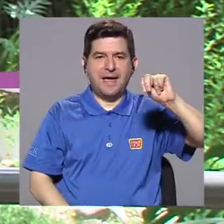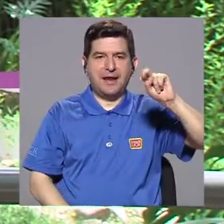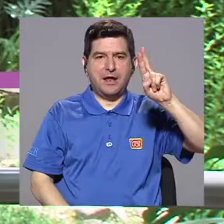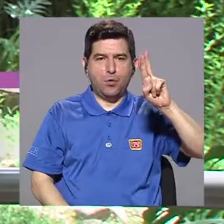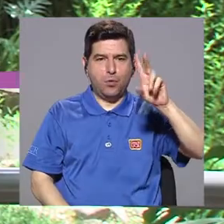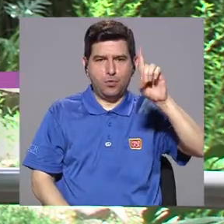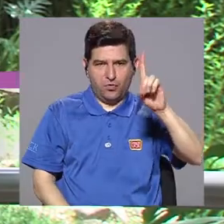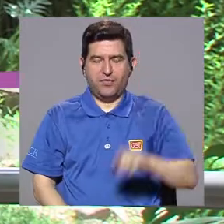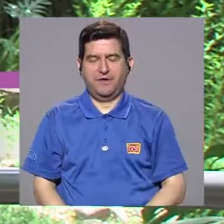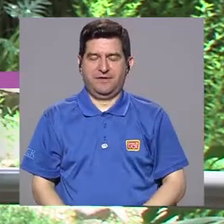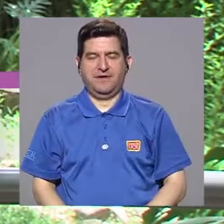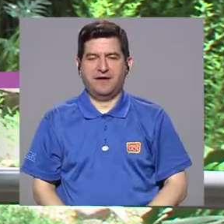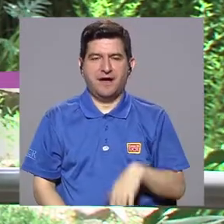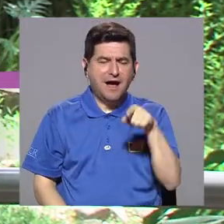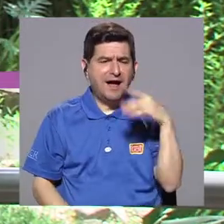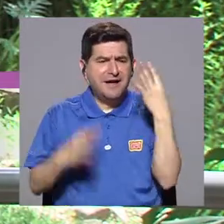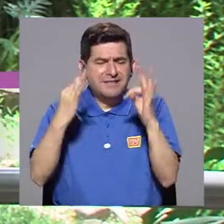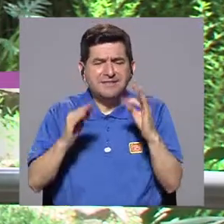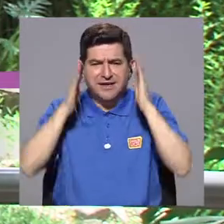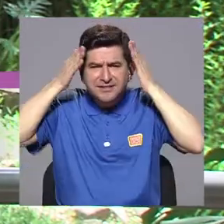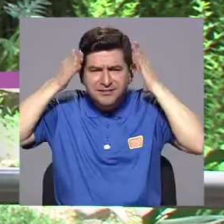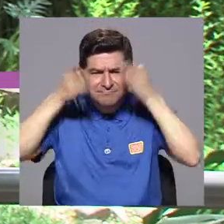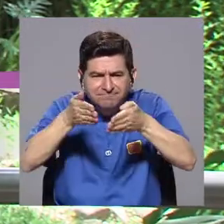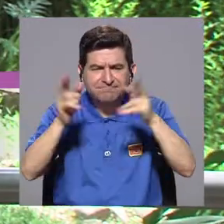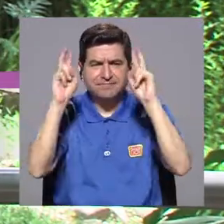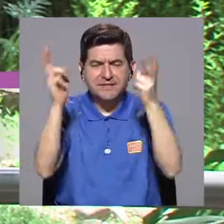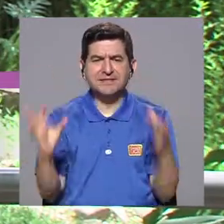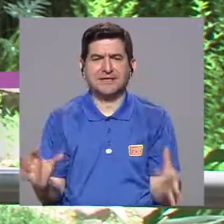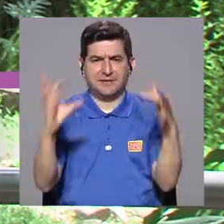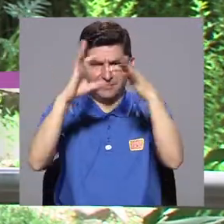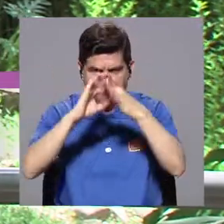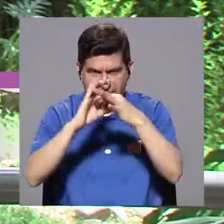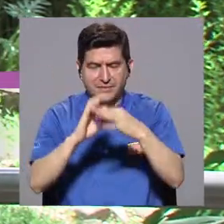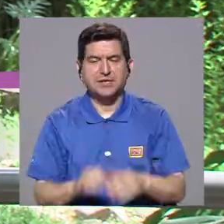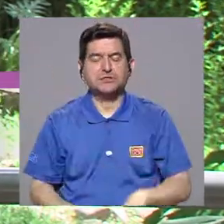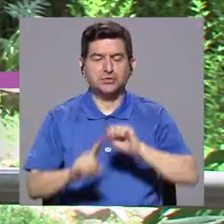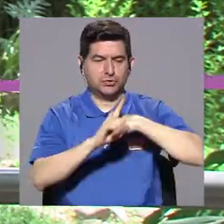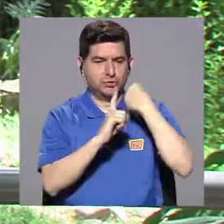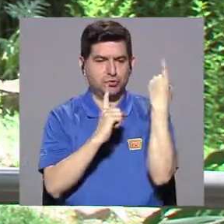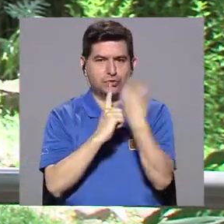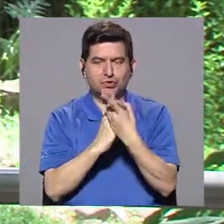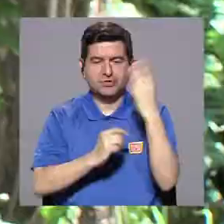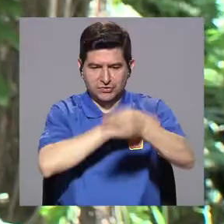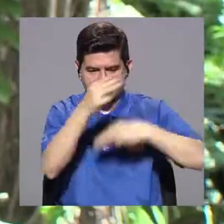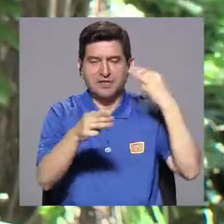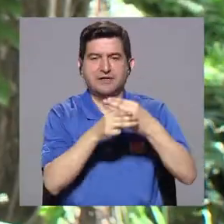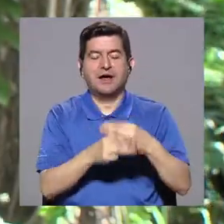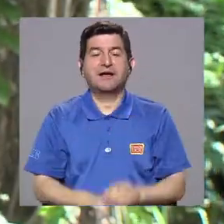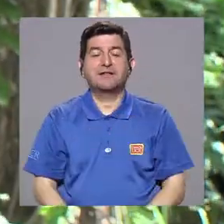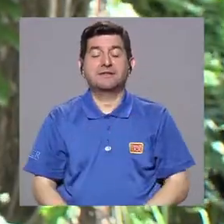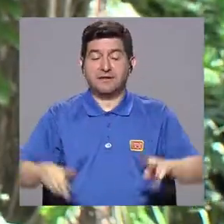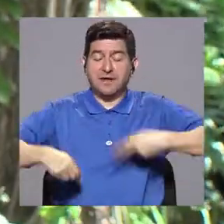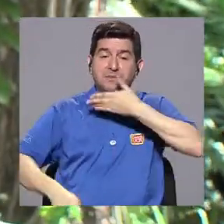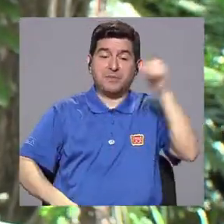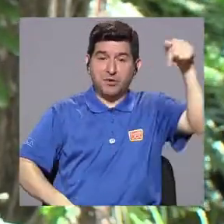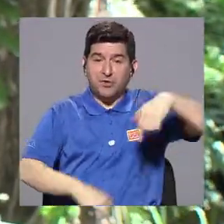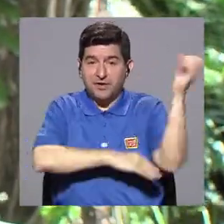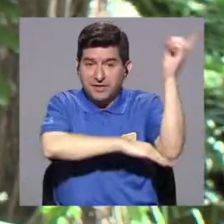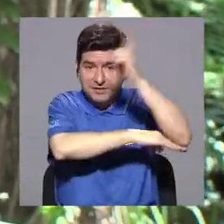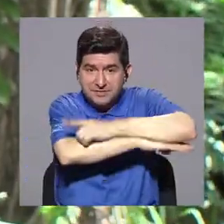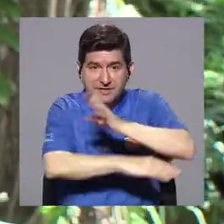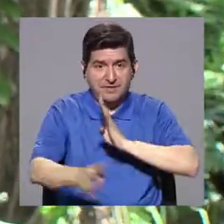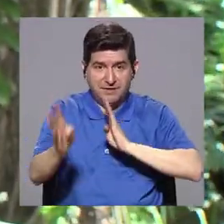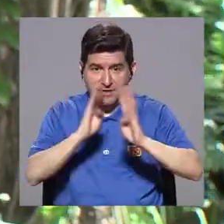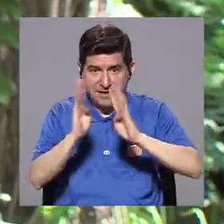de las Naciones Unidas para el Desarrollo busca centrarse en temas relacionados con la sociedad mundial. Es por esto que en Vivir Mejor